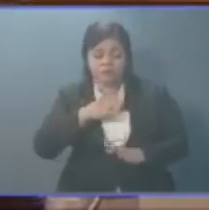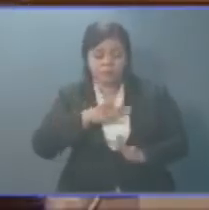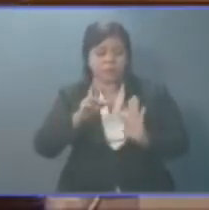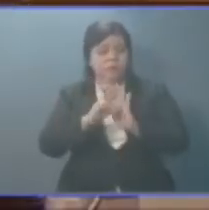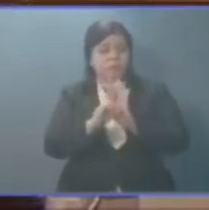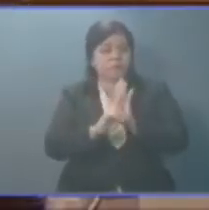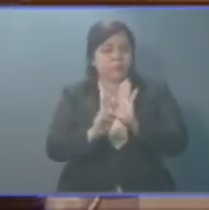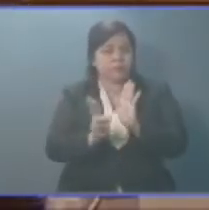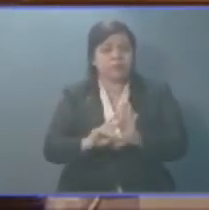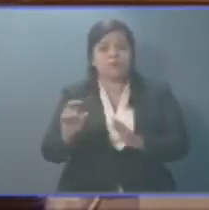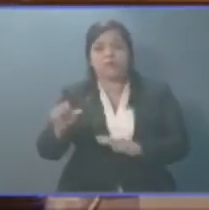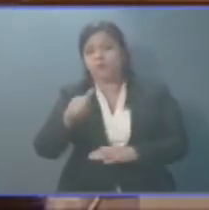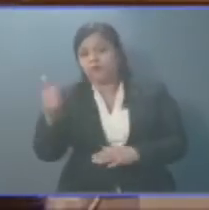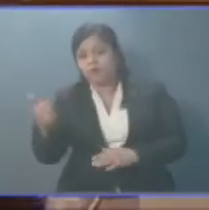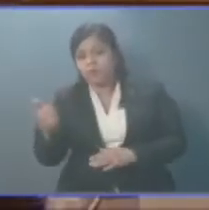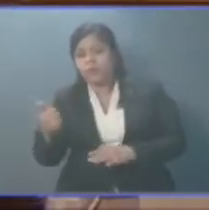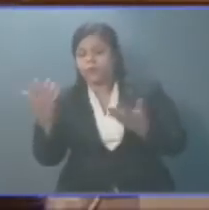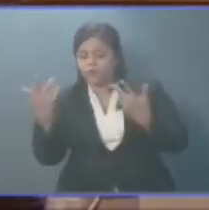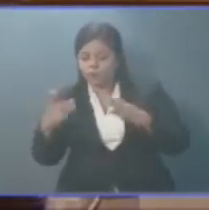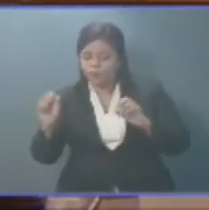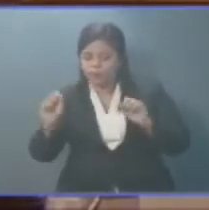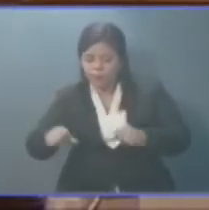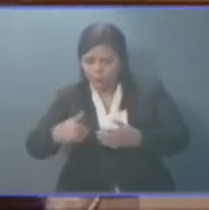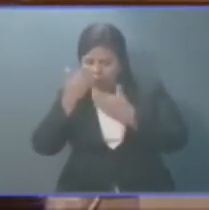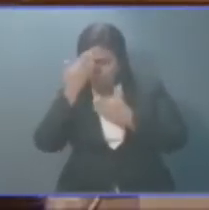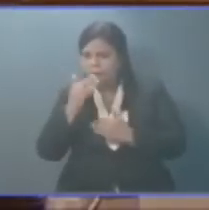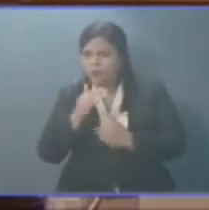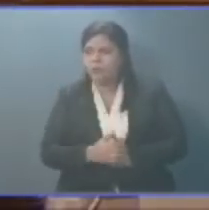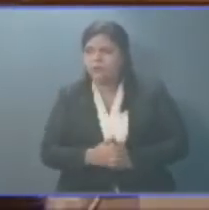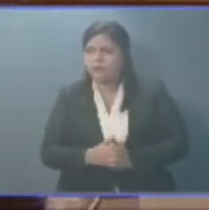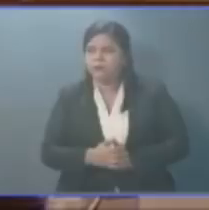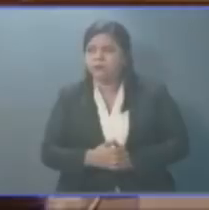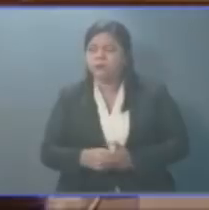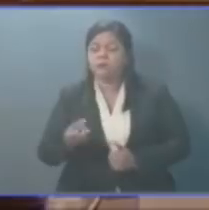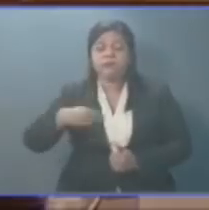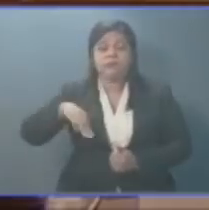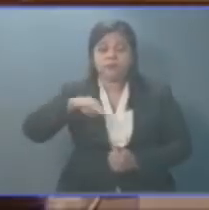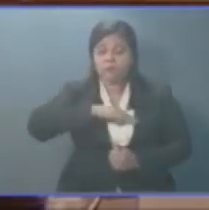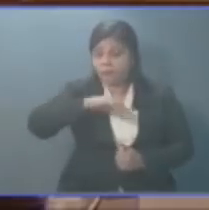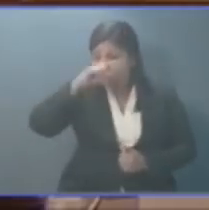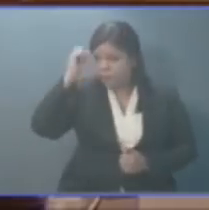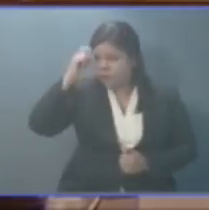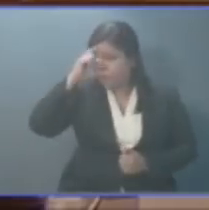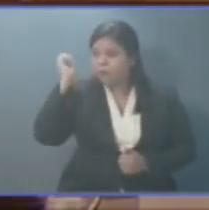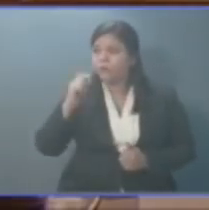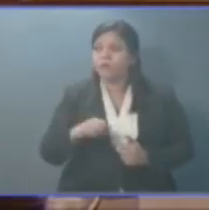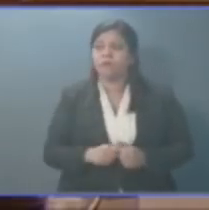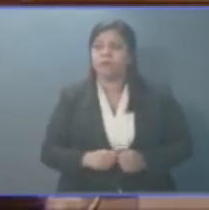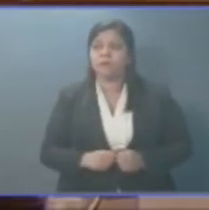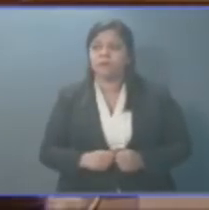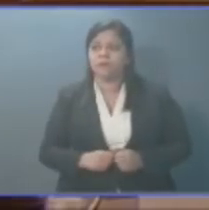otros tienen reglas y ambos deben de cumplirlas. Este Ministerio de Trabajo,